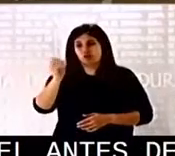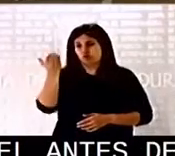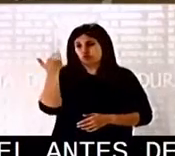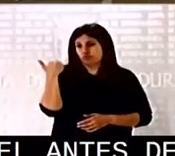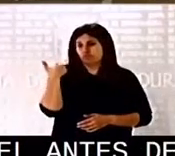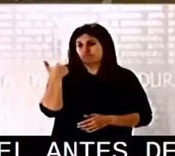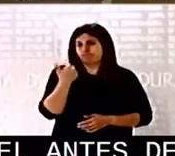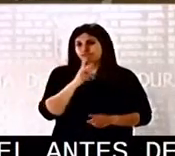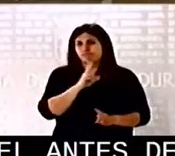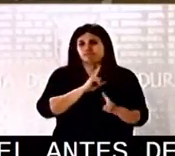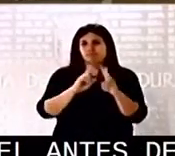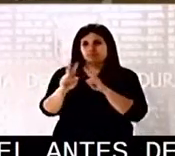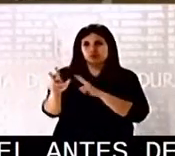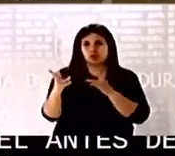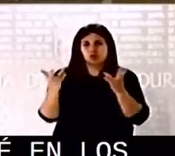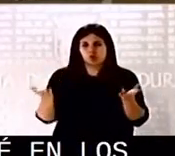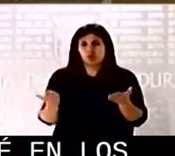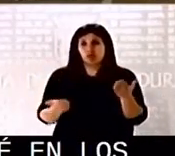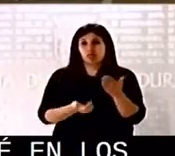que en los próximos días